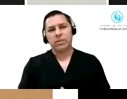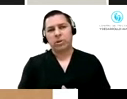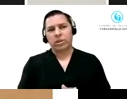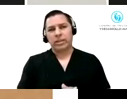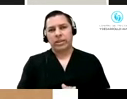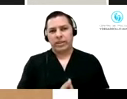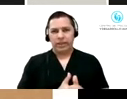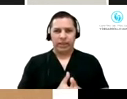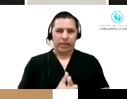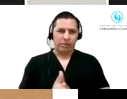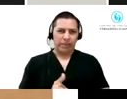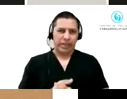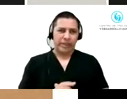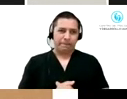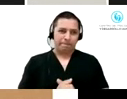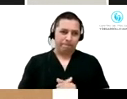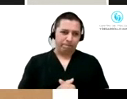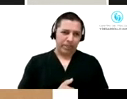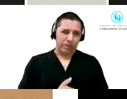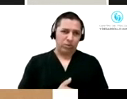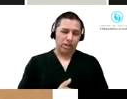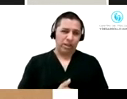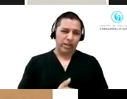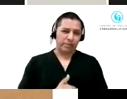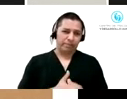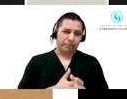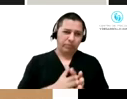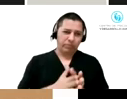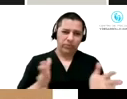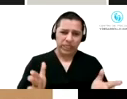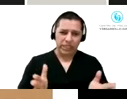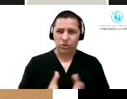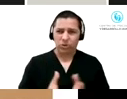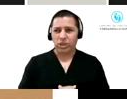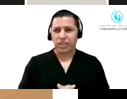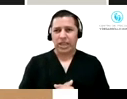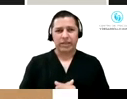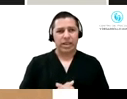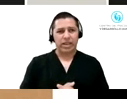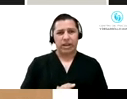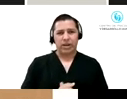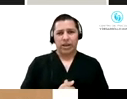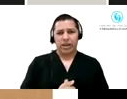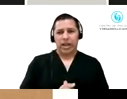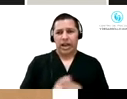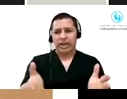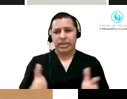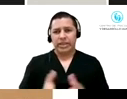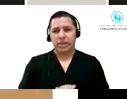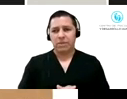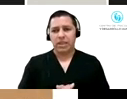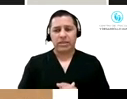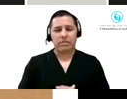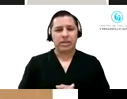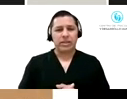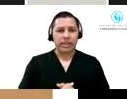Temas importantes en materia de masculinidad y estudios que se han realizado. Hay